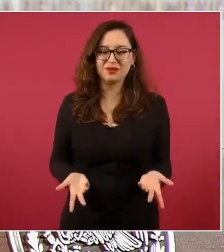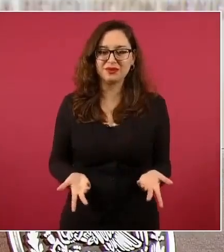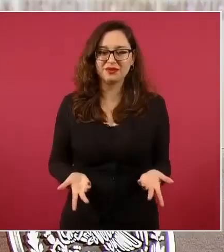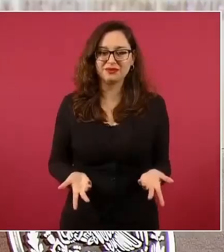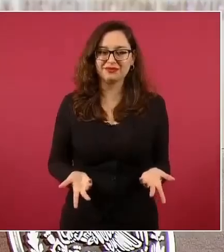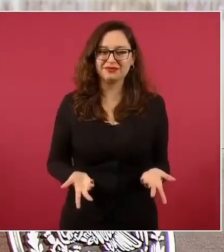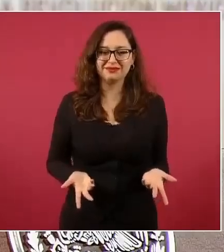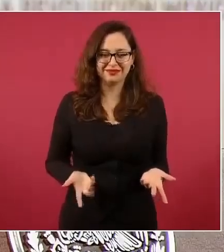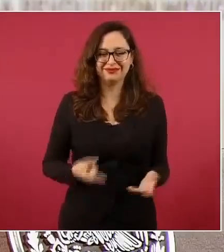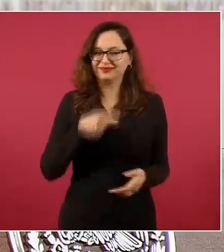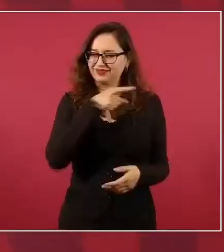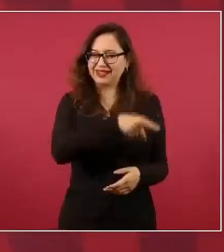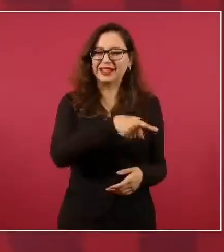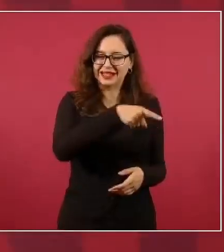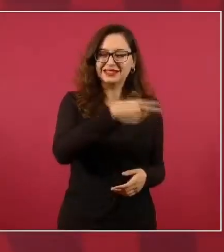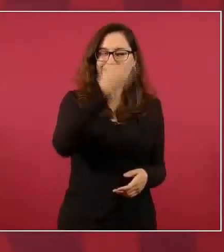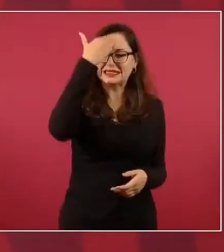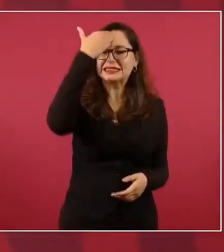que